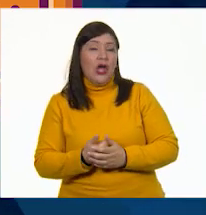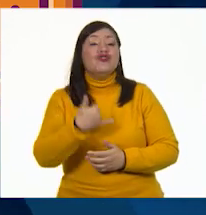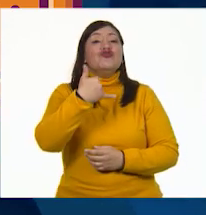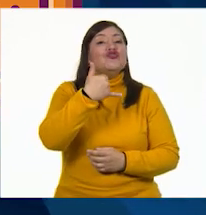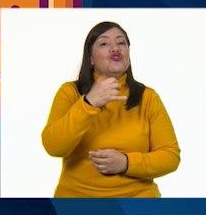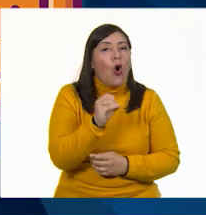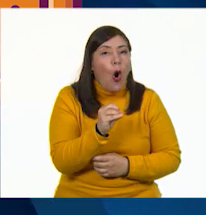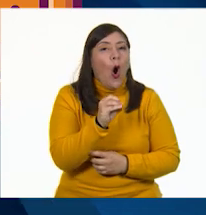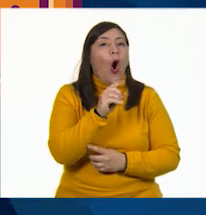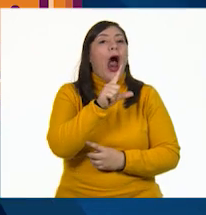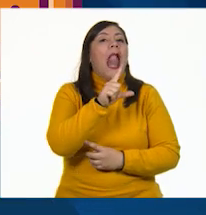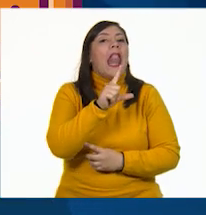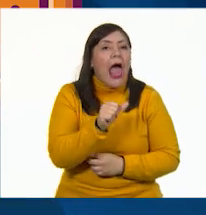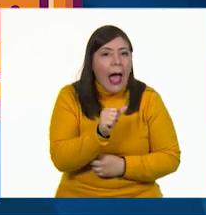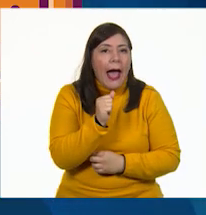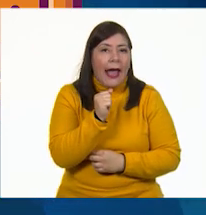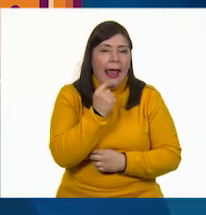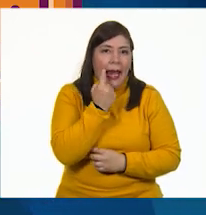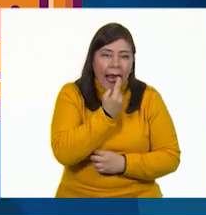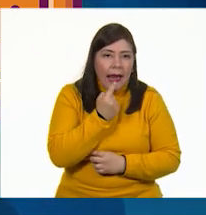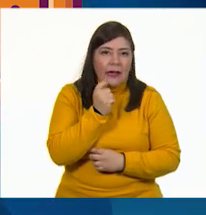Yola.